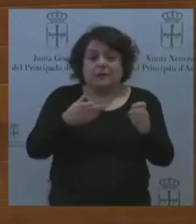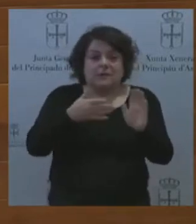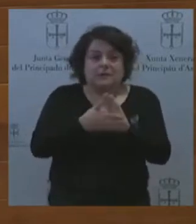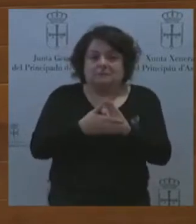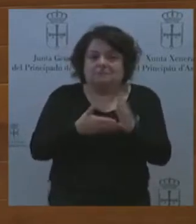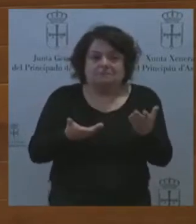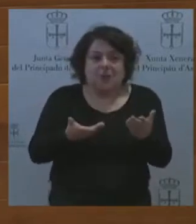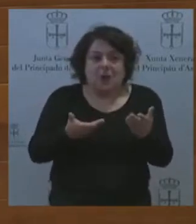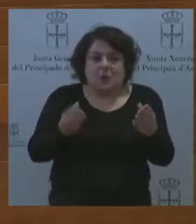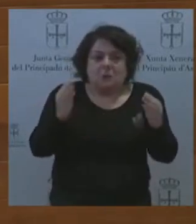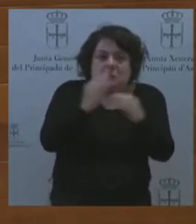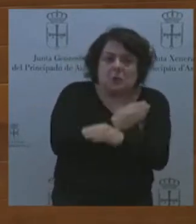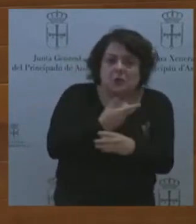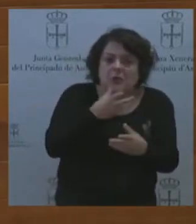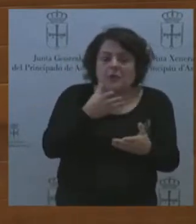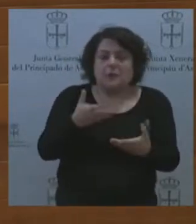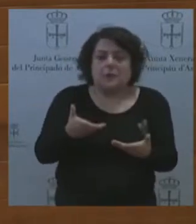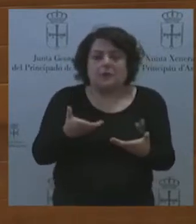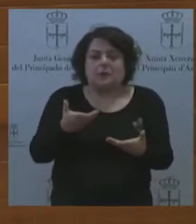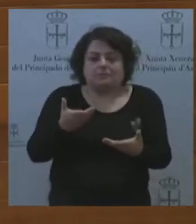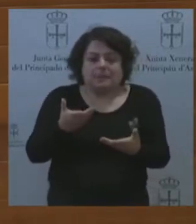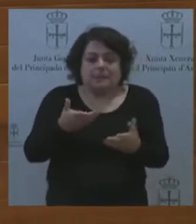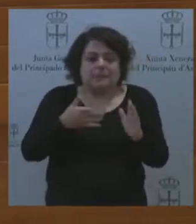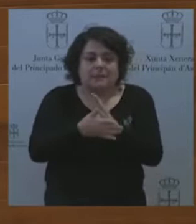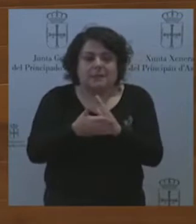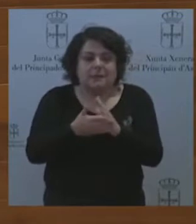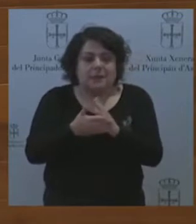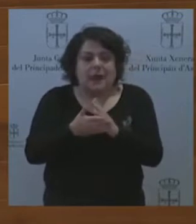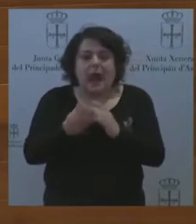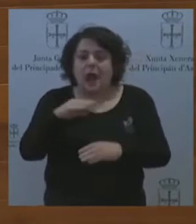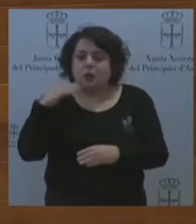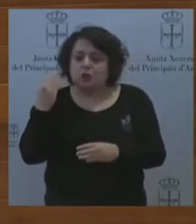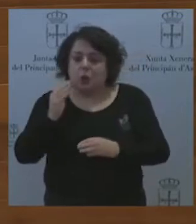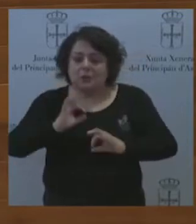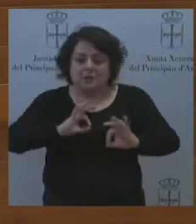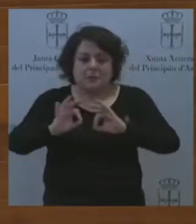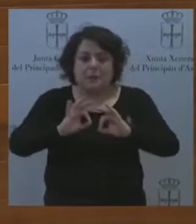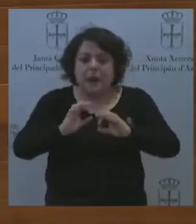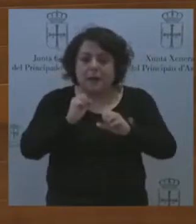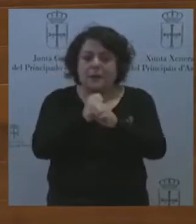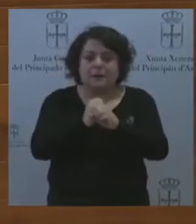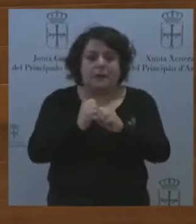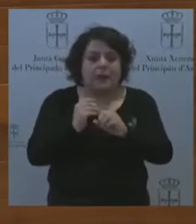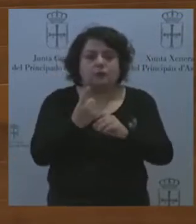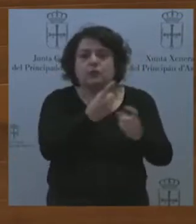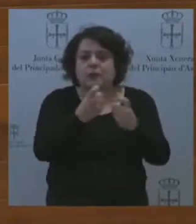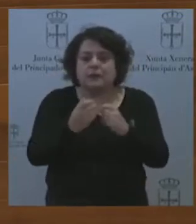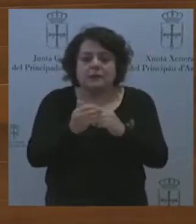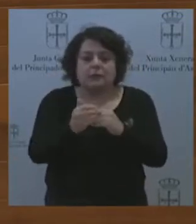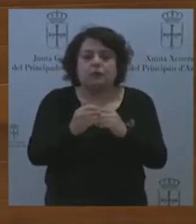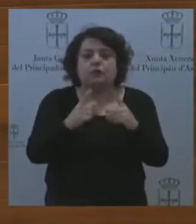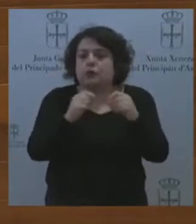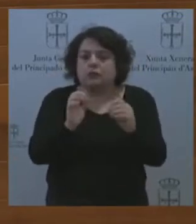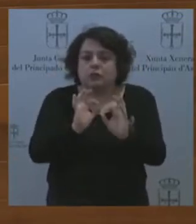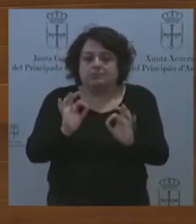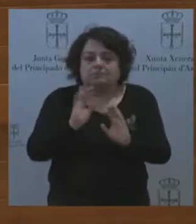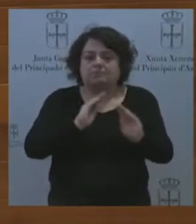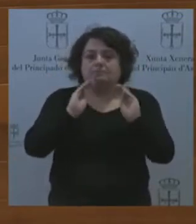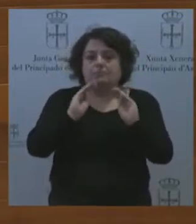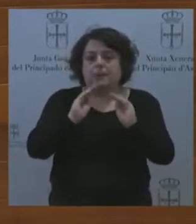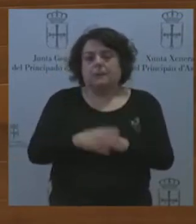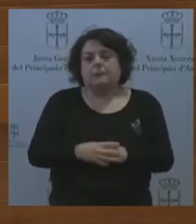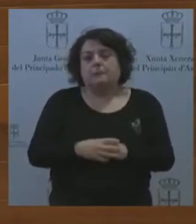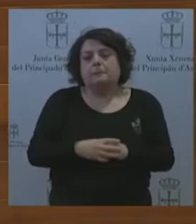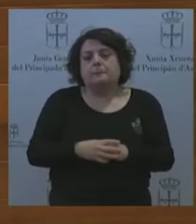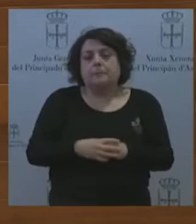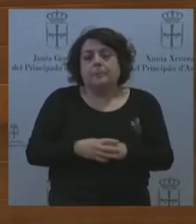estamos preparando a los jóvenes para los trabajos que se necesitan en Asturias. Y lo malo es que los que tienen que buscarse la vida